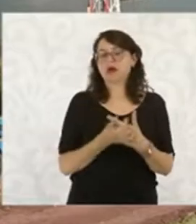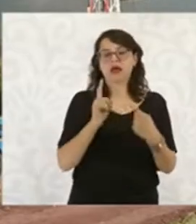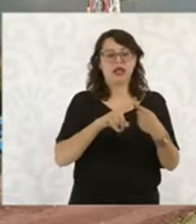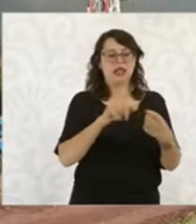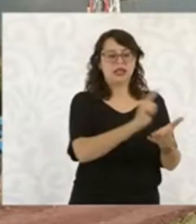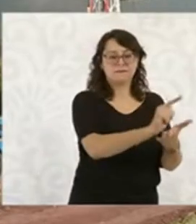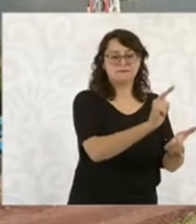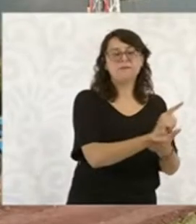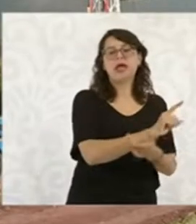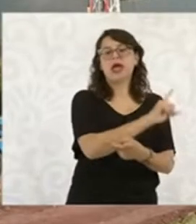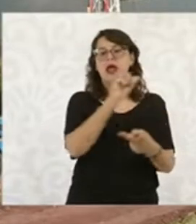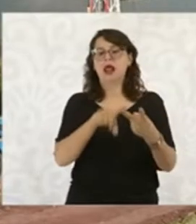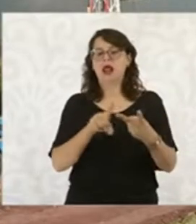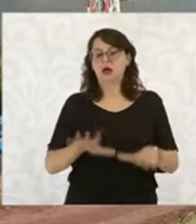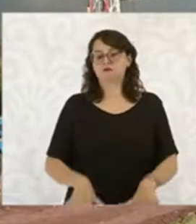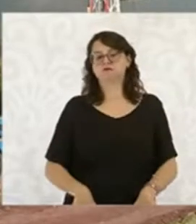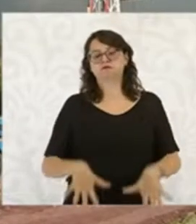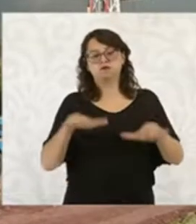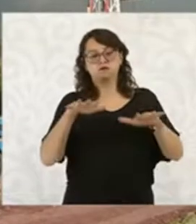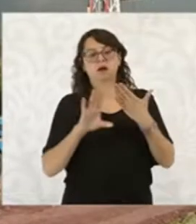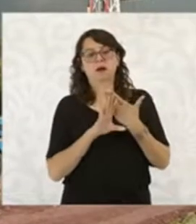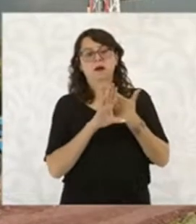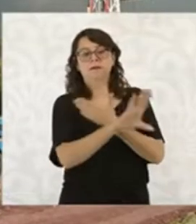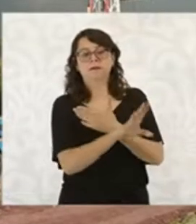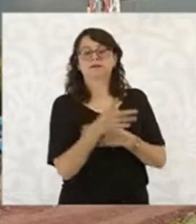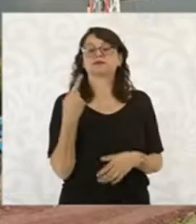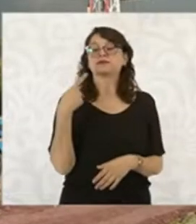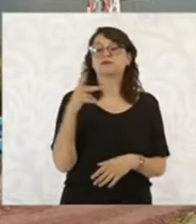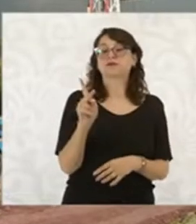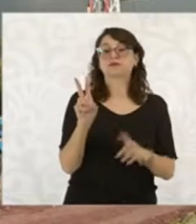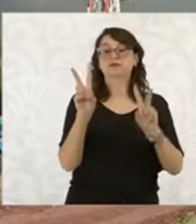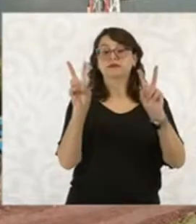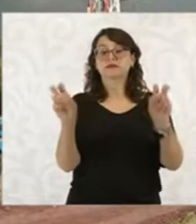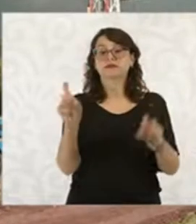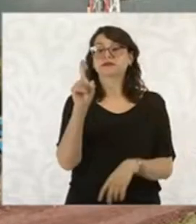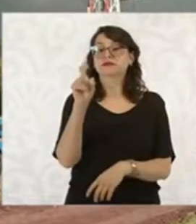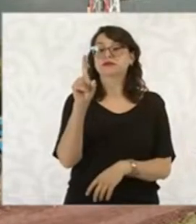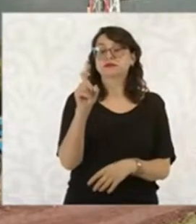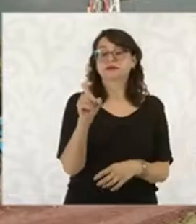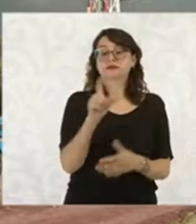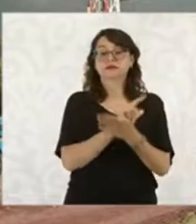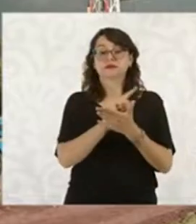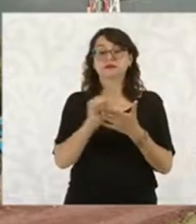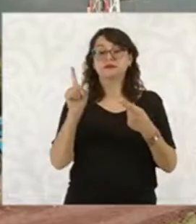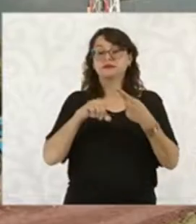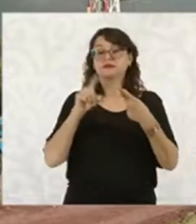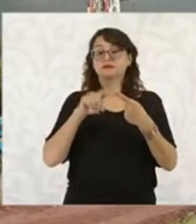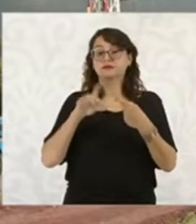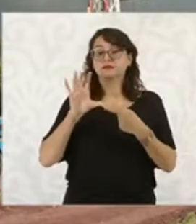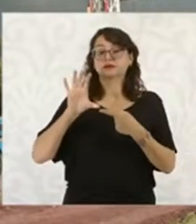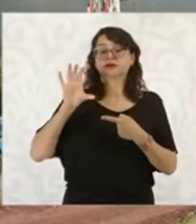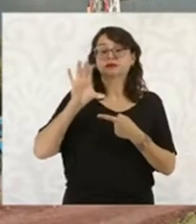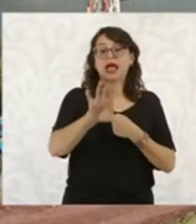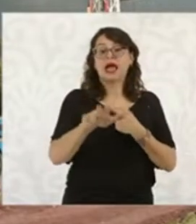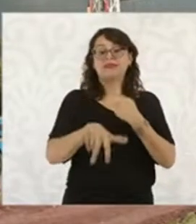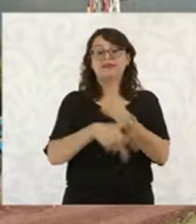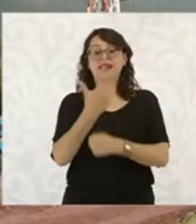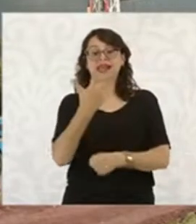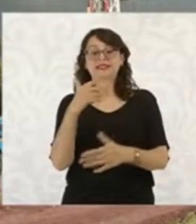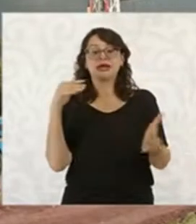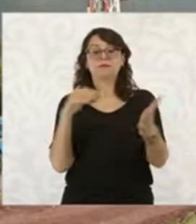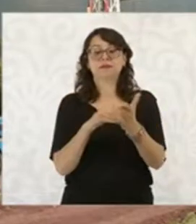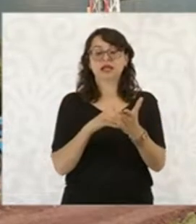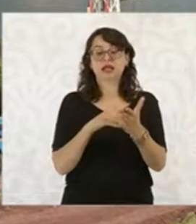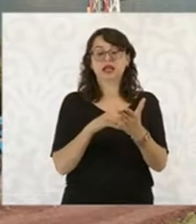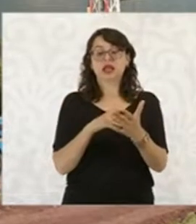también de protección contra inundaciones, pero solo en el rubro de agua potable contempla una inversión de más de 13,400